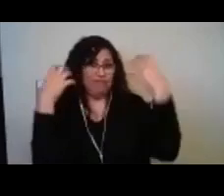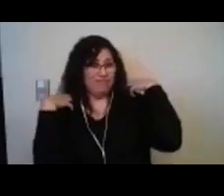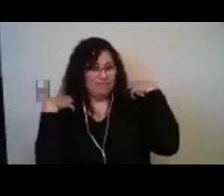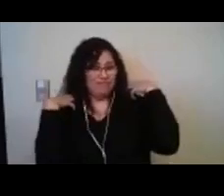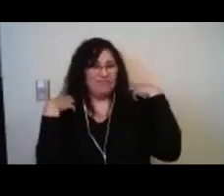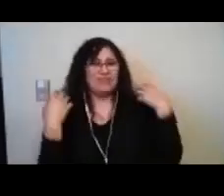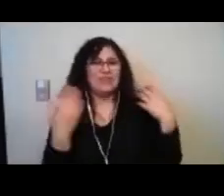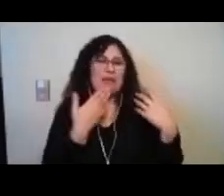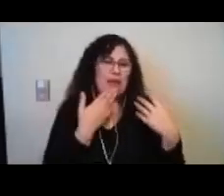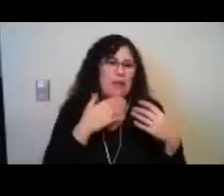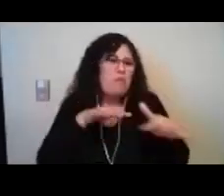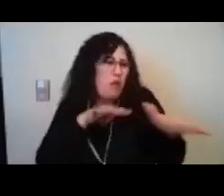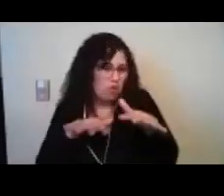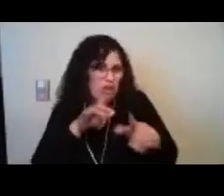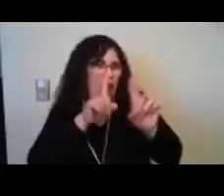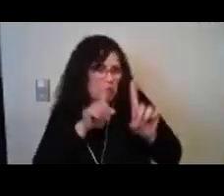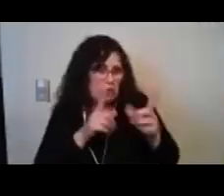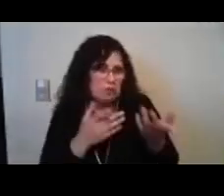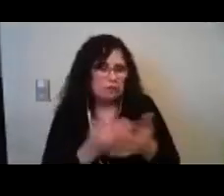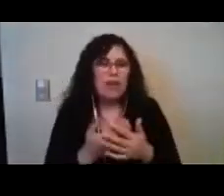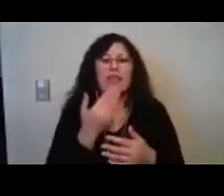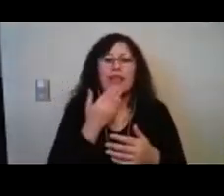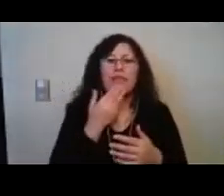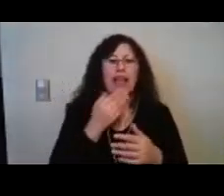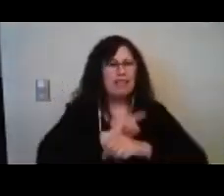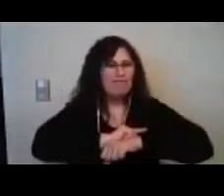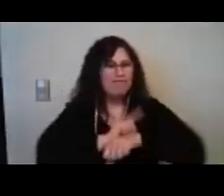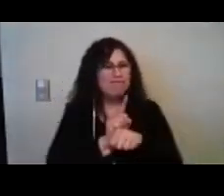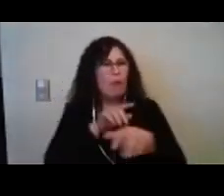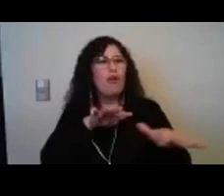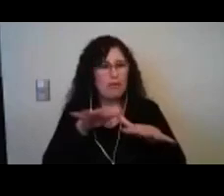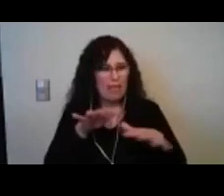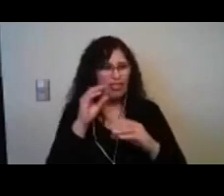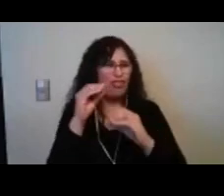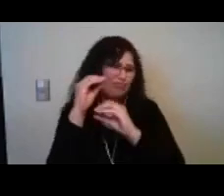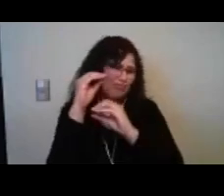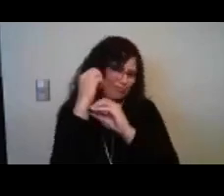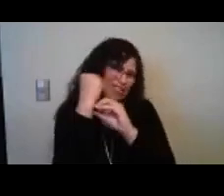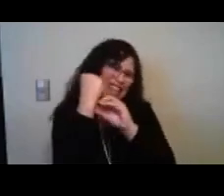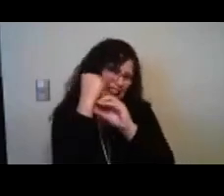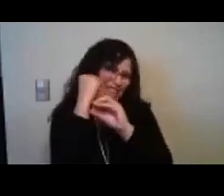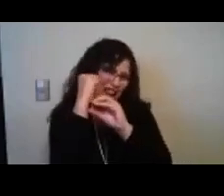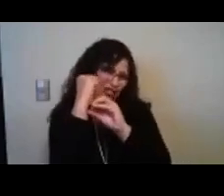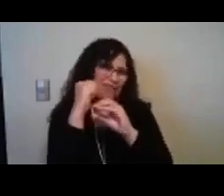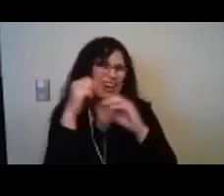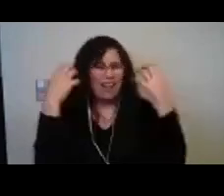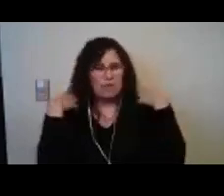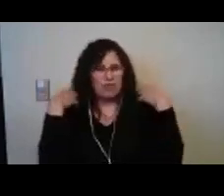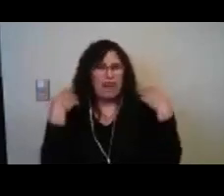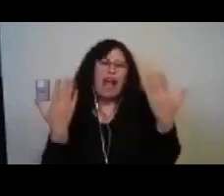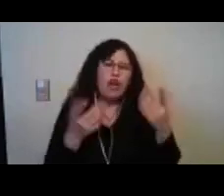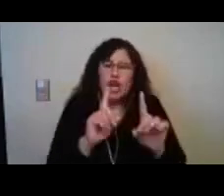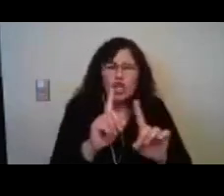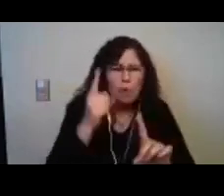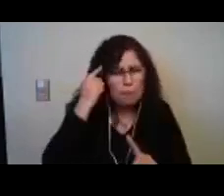Y algunos movimientos como automáticos. ¿De acuerdo? Entonces, lo que quiero es que no se vayan con la idea de